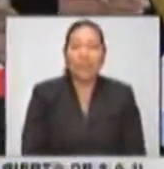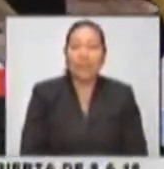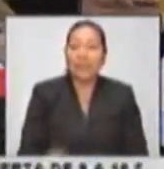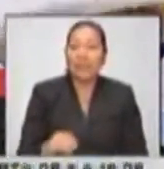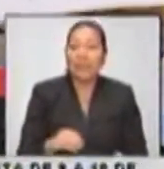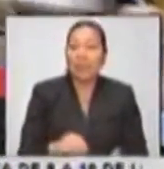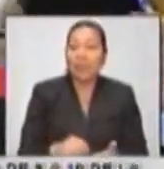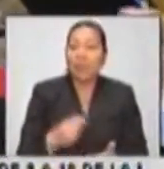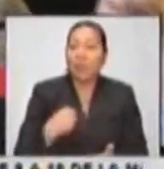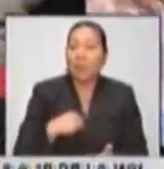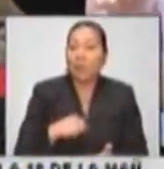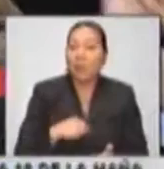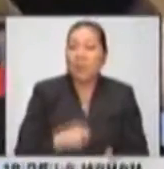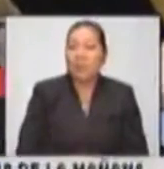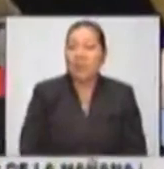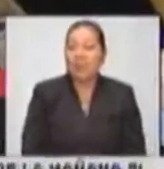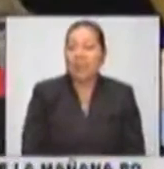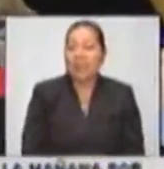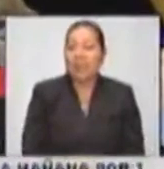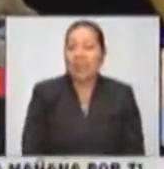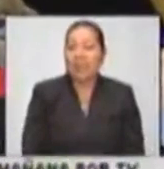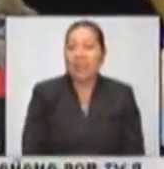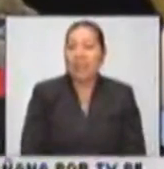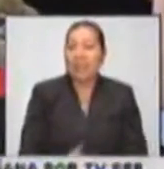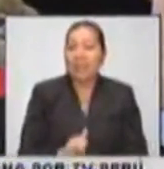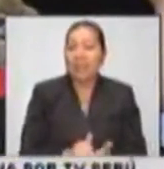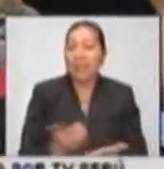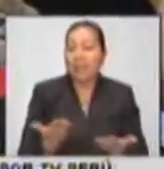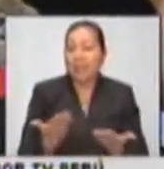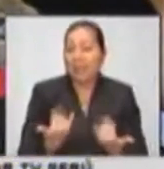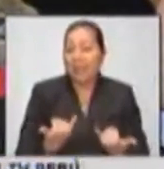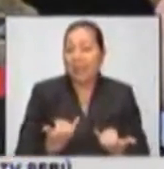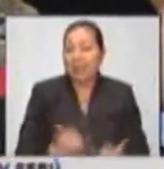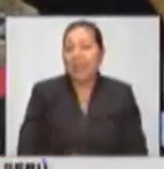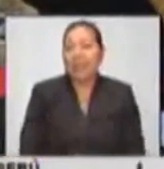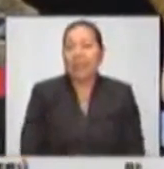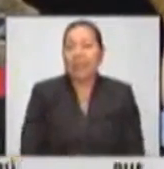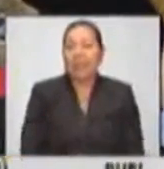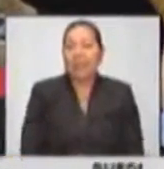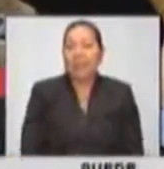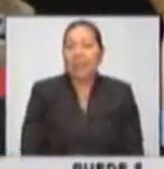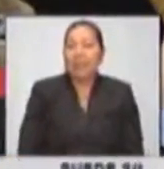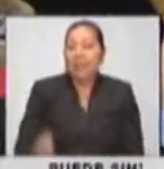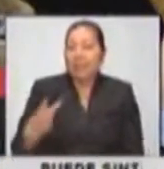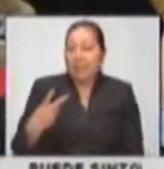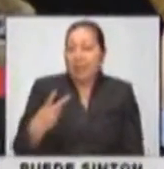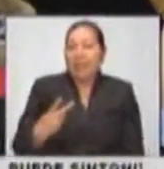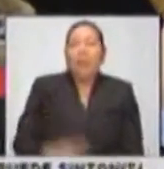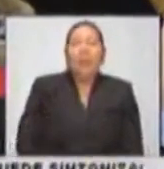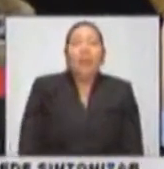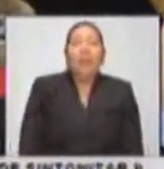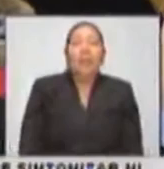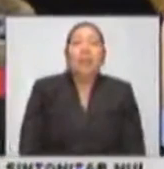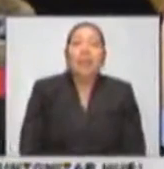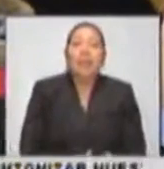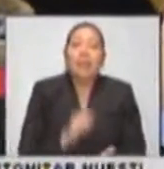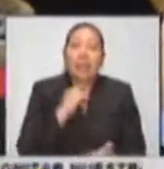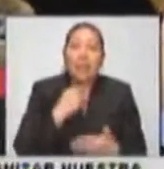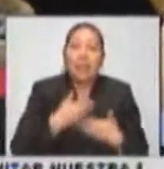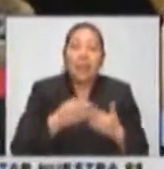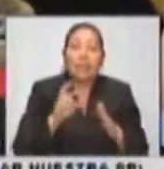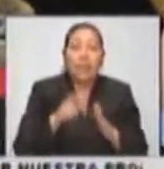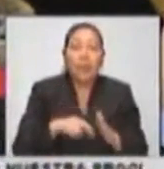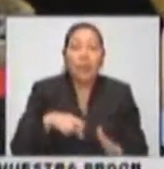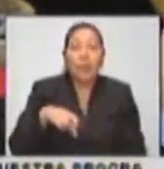aplicación nuestra es esta que está acá, ¿no es cierto? Estamos en el segundo paso, que ha sido, hemos pasado el